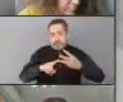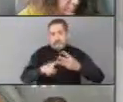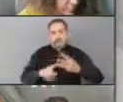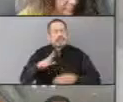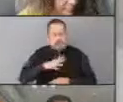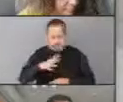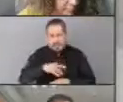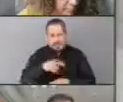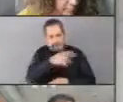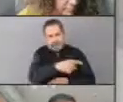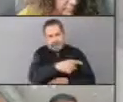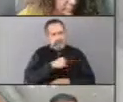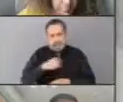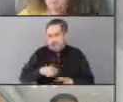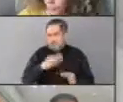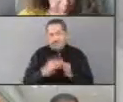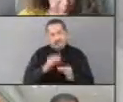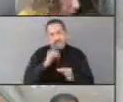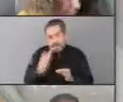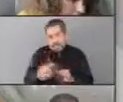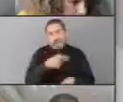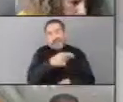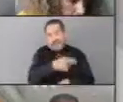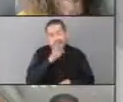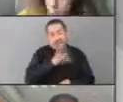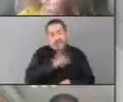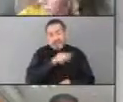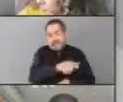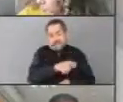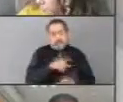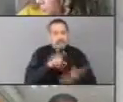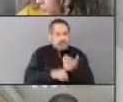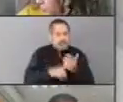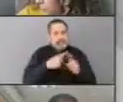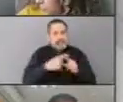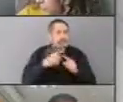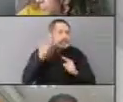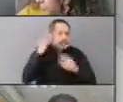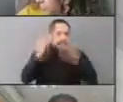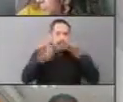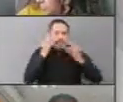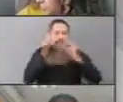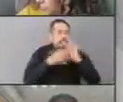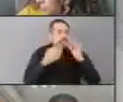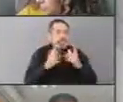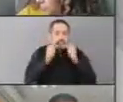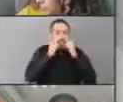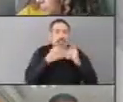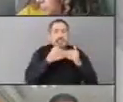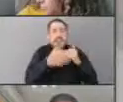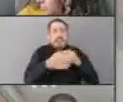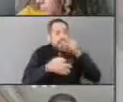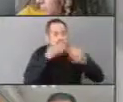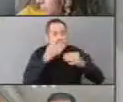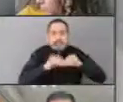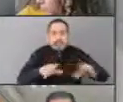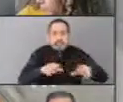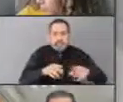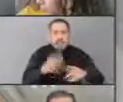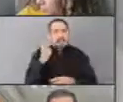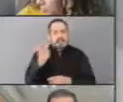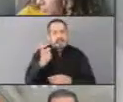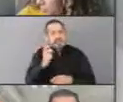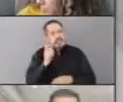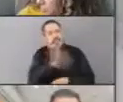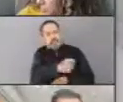el incumplimiento de las medidas cautelares atribuido a diversas emisoras de radio que se indican en la sentencia, por lo que se les